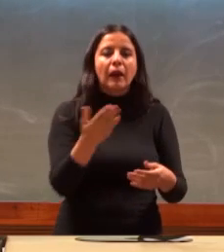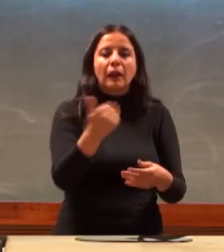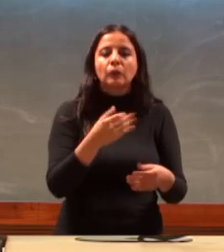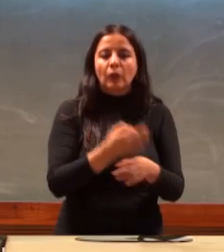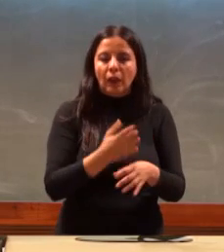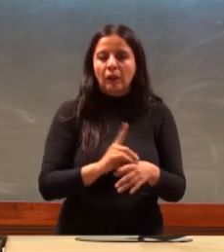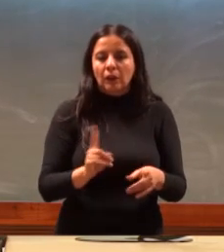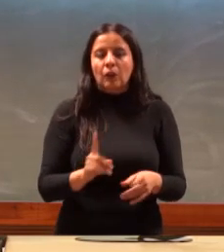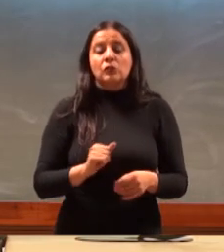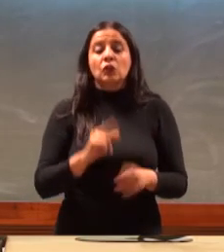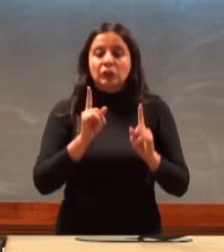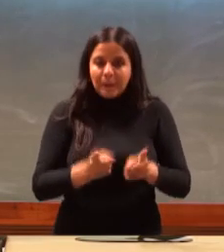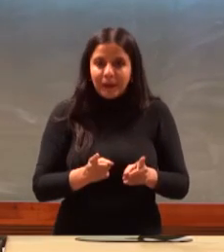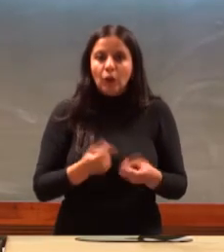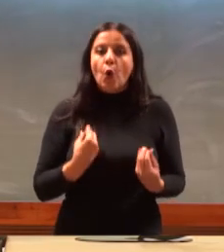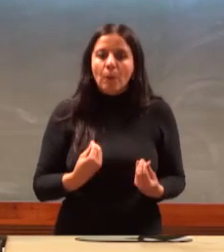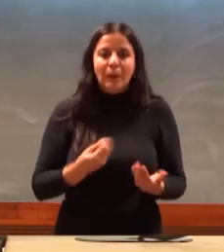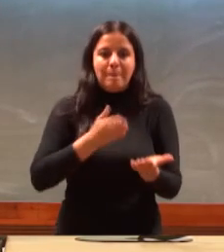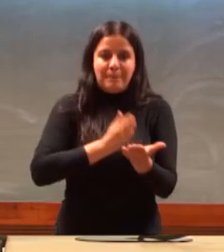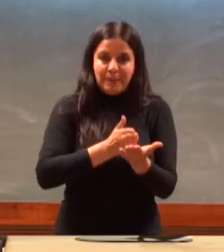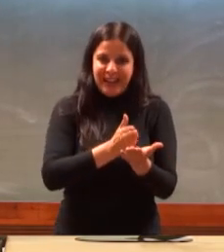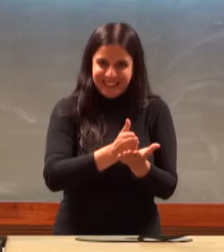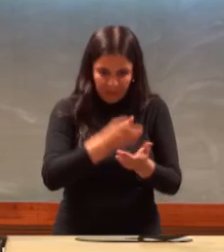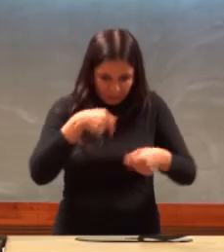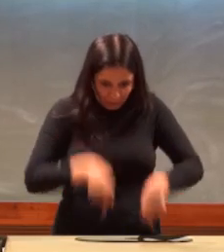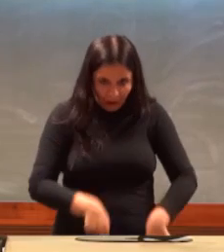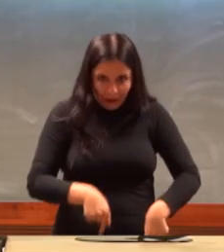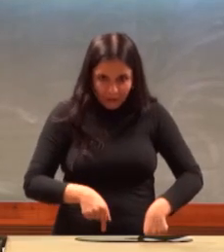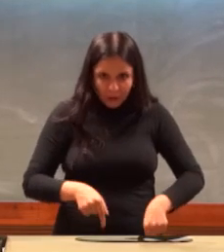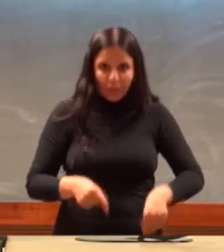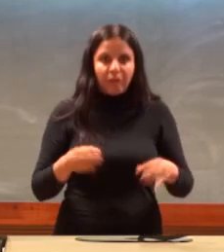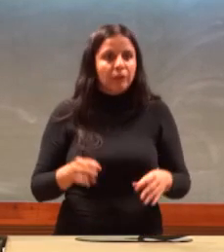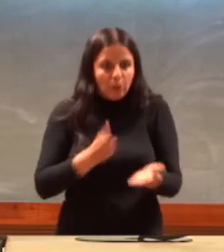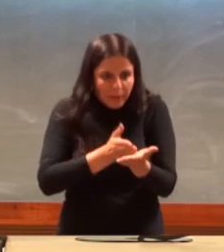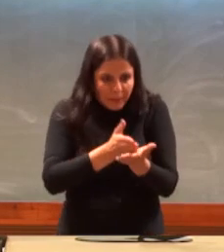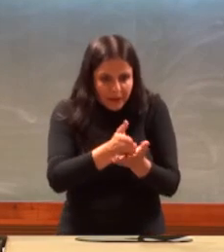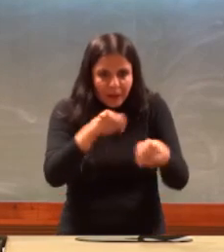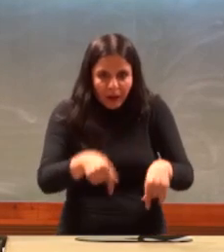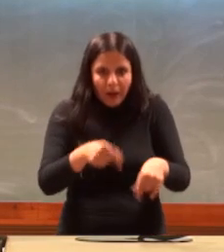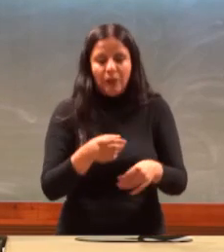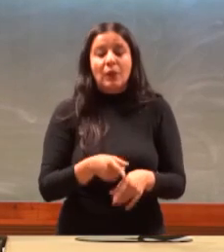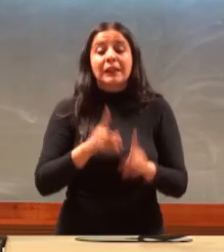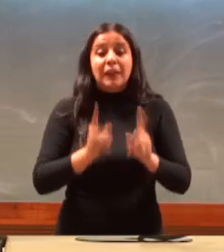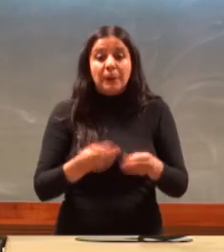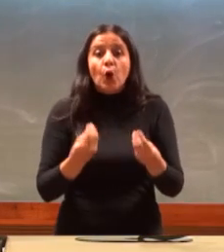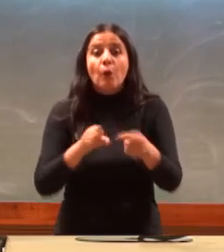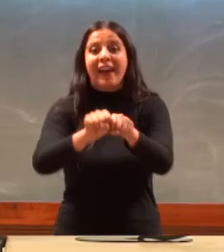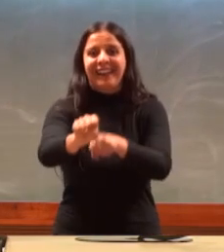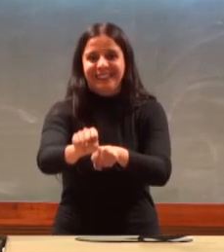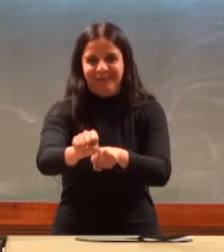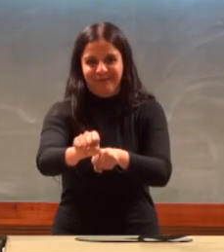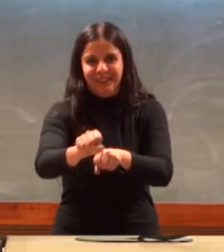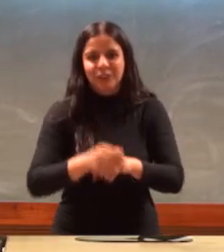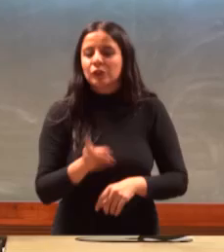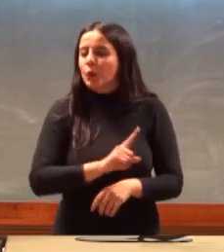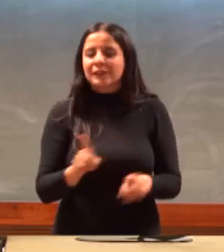nuestros estudiantes y en ese sentido necesitamos una política que sea integrada pero una política Que respete las las diferencias no es lo mismo todas las carreras o las